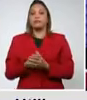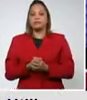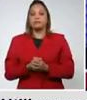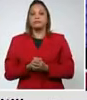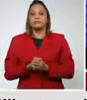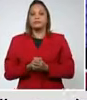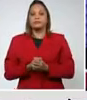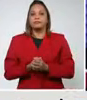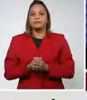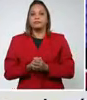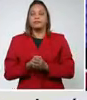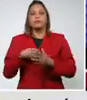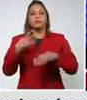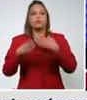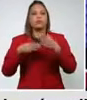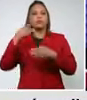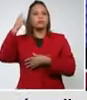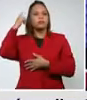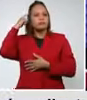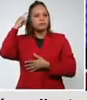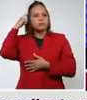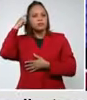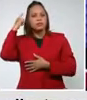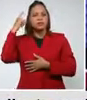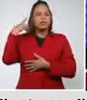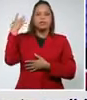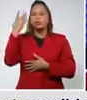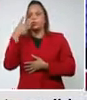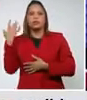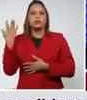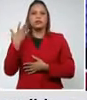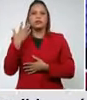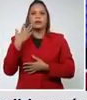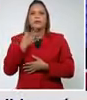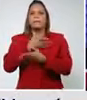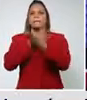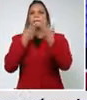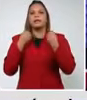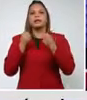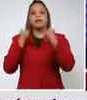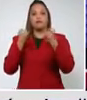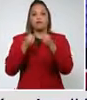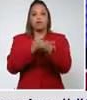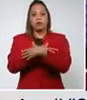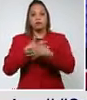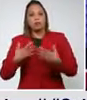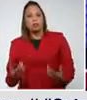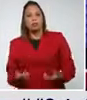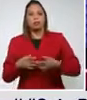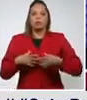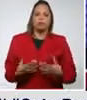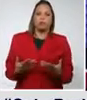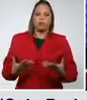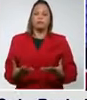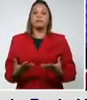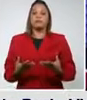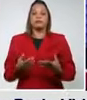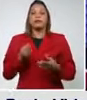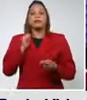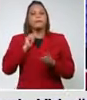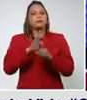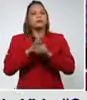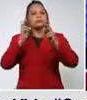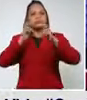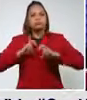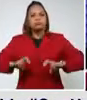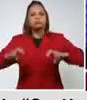manifestaciones neurológicas de desorientación, pérdida de fuerza muscular. Se estudió, se sospechó